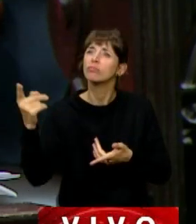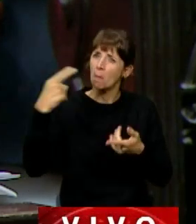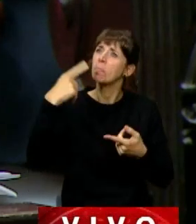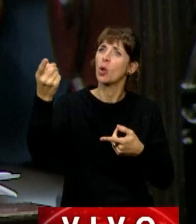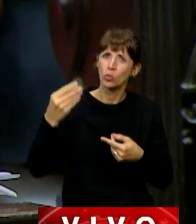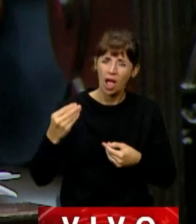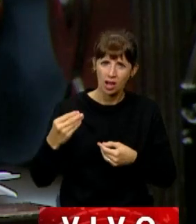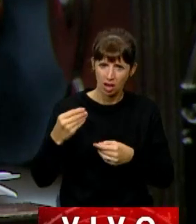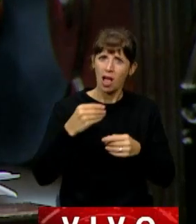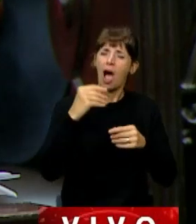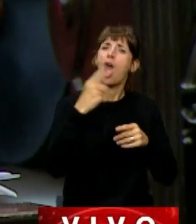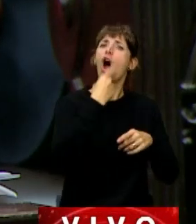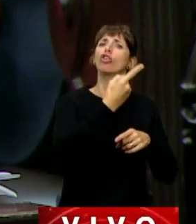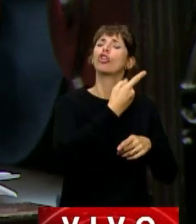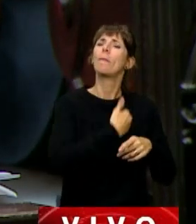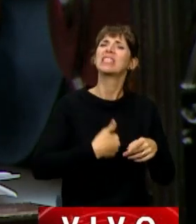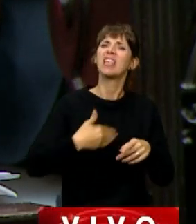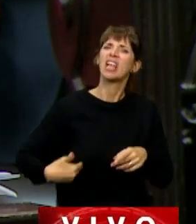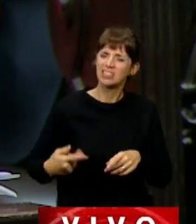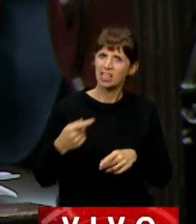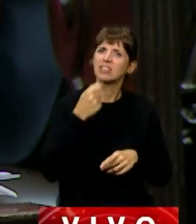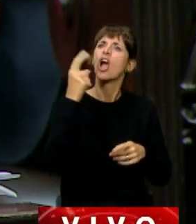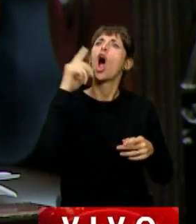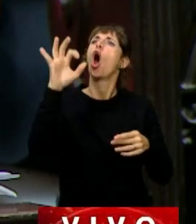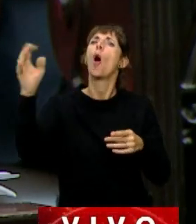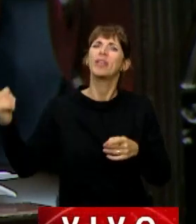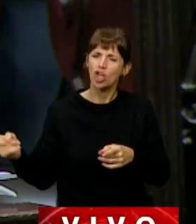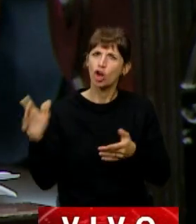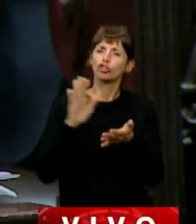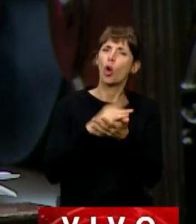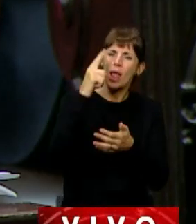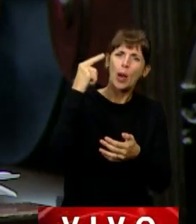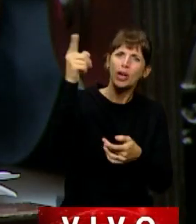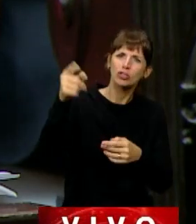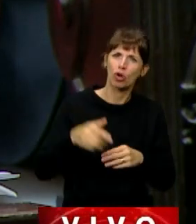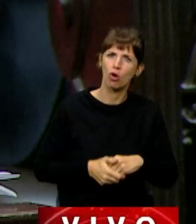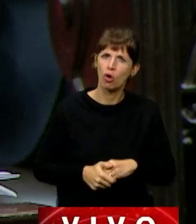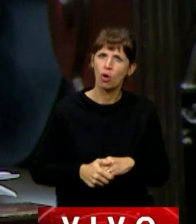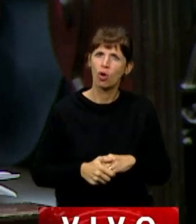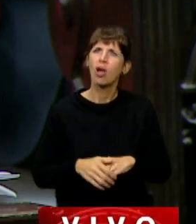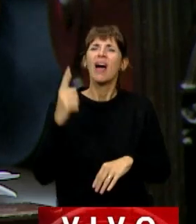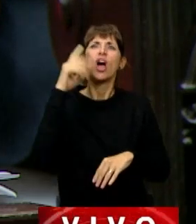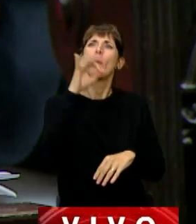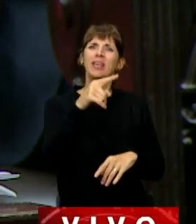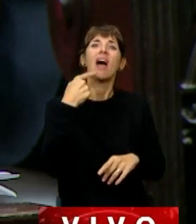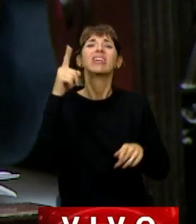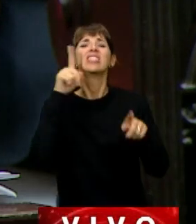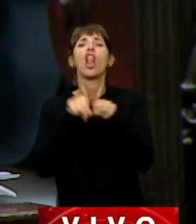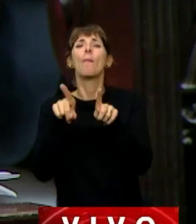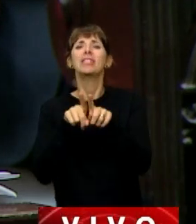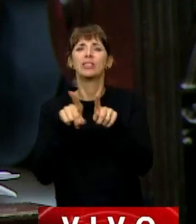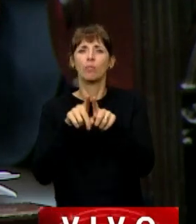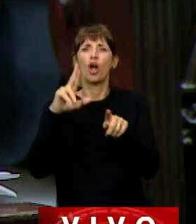los líderes del mundo qué opinan de Alberto Fernández y del gobierno de Alberto Fernández, a ver si es lo que dice Cristian Ritondo cuando